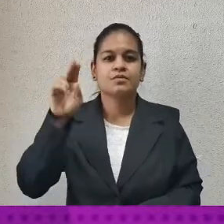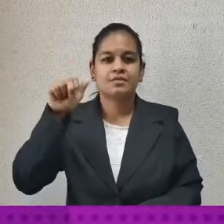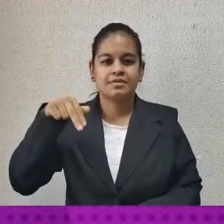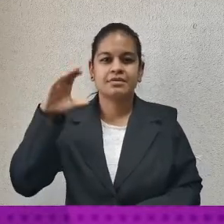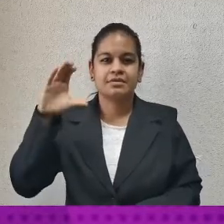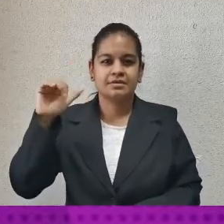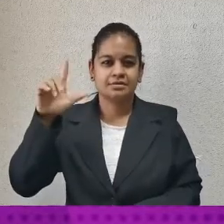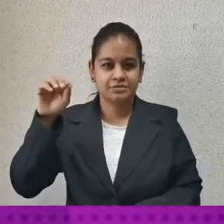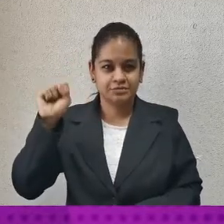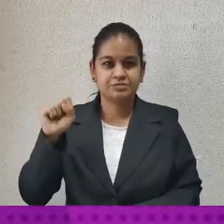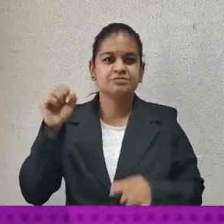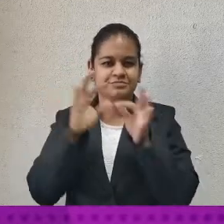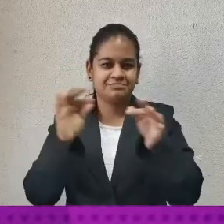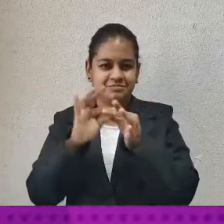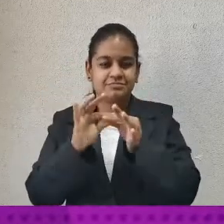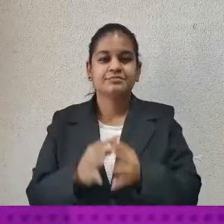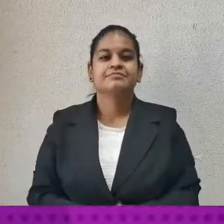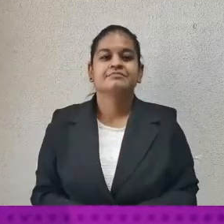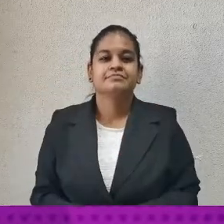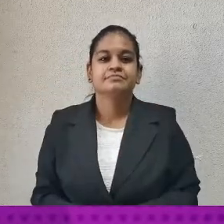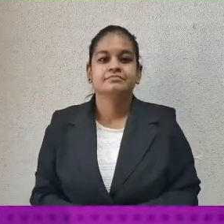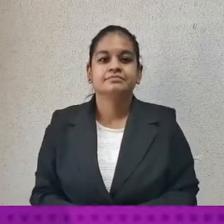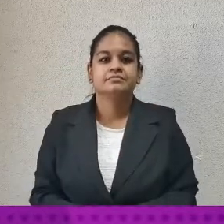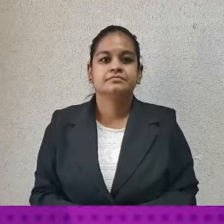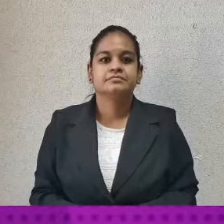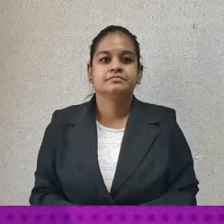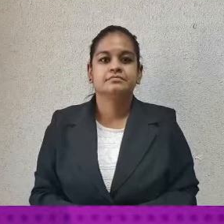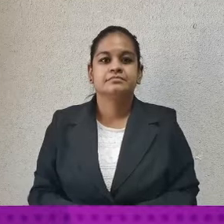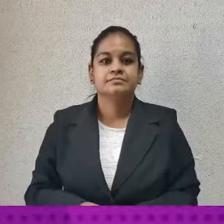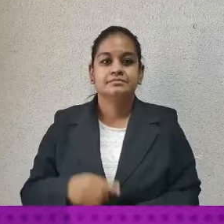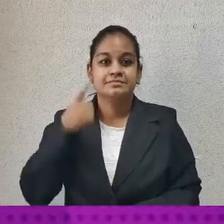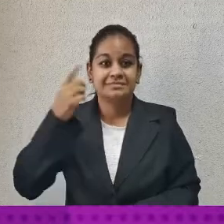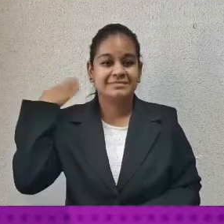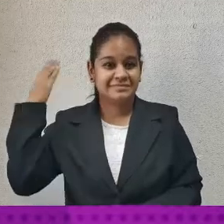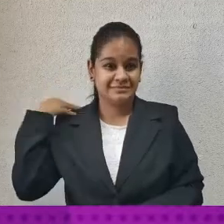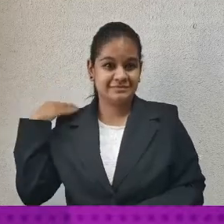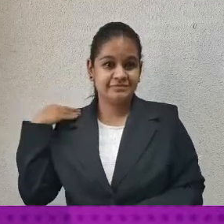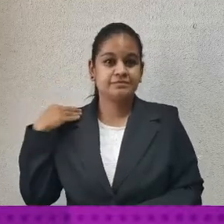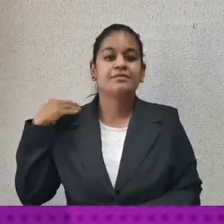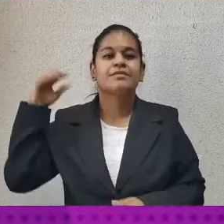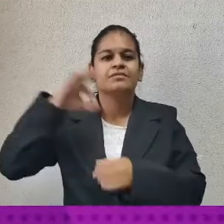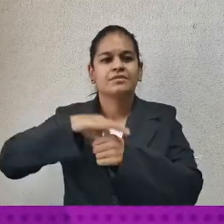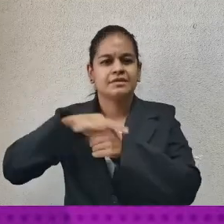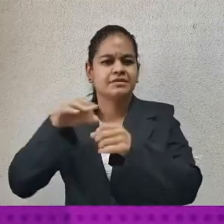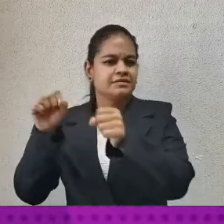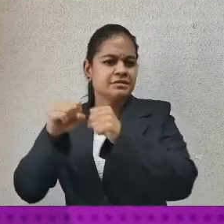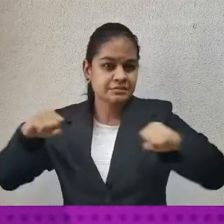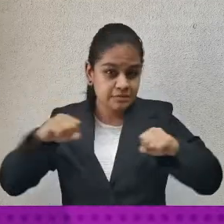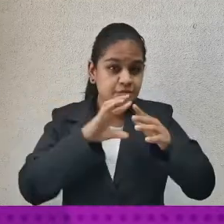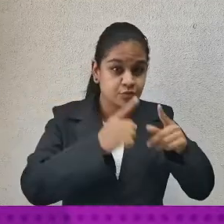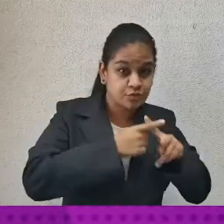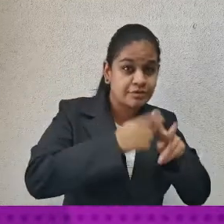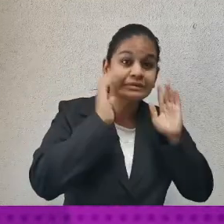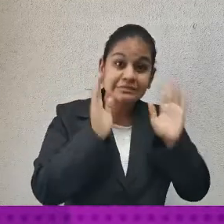Pues prácticamente ya se cerraron los cómputos, fue uno de los programas que tuvimos en la edición anterior. Y viene otra